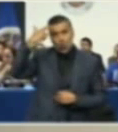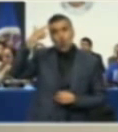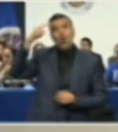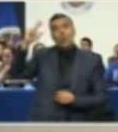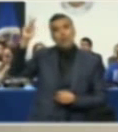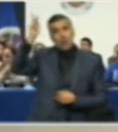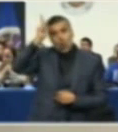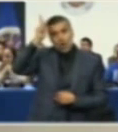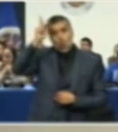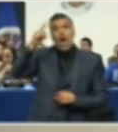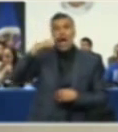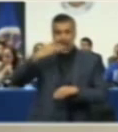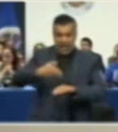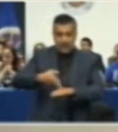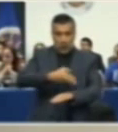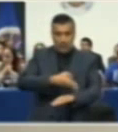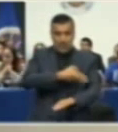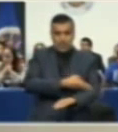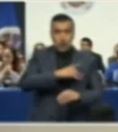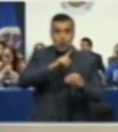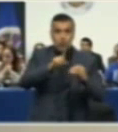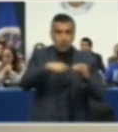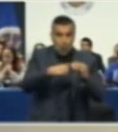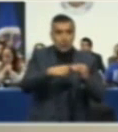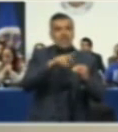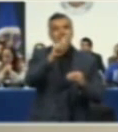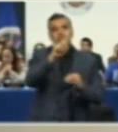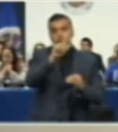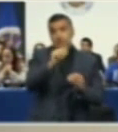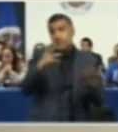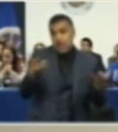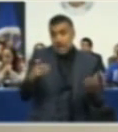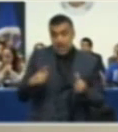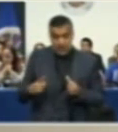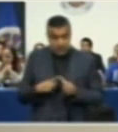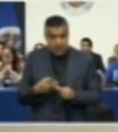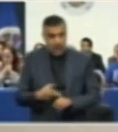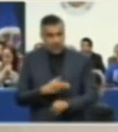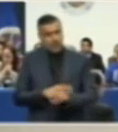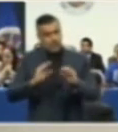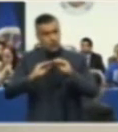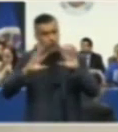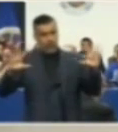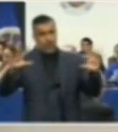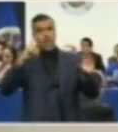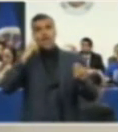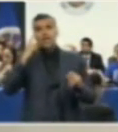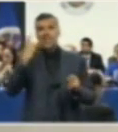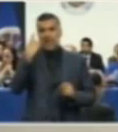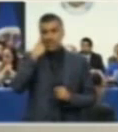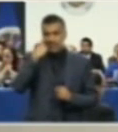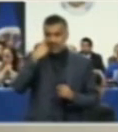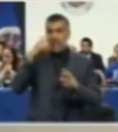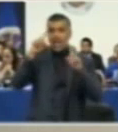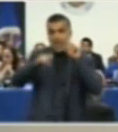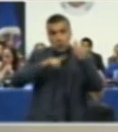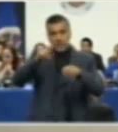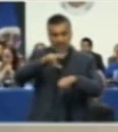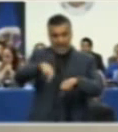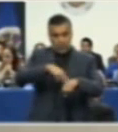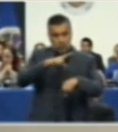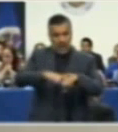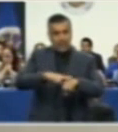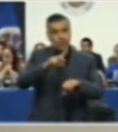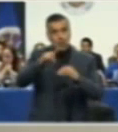ha realizado algunos avances en materia de discapacidad. Un primer avance, sin duda, es la reciente Encuesta Nacional